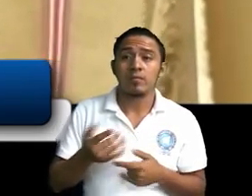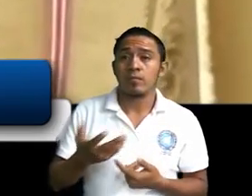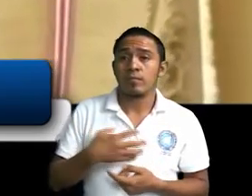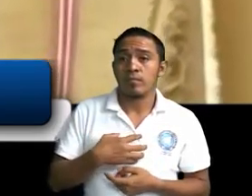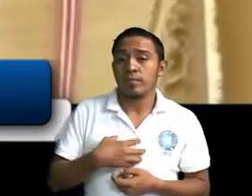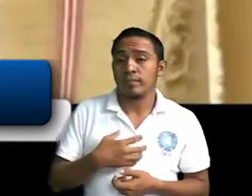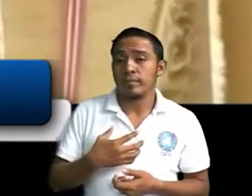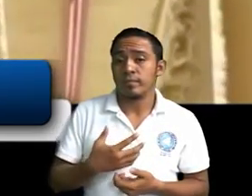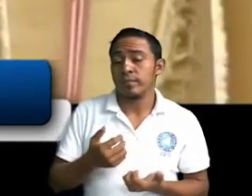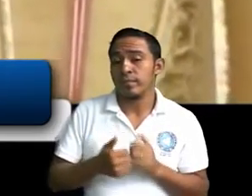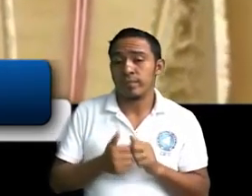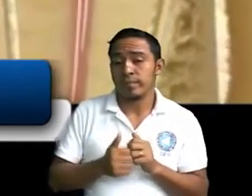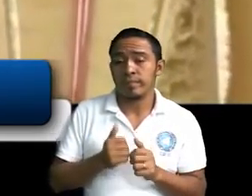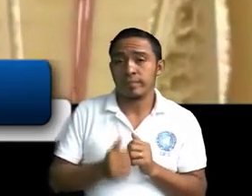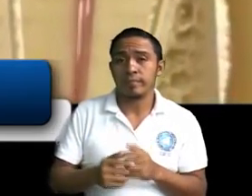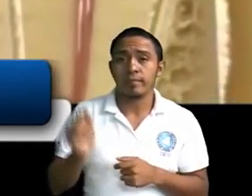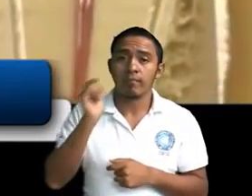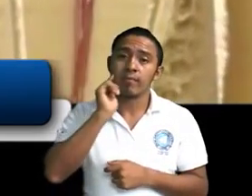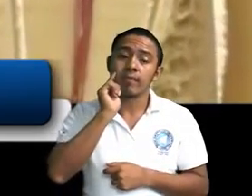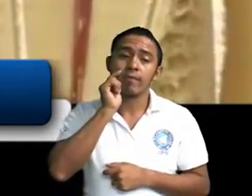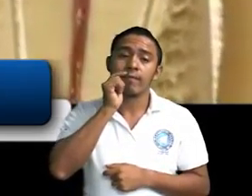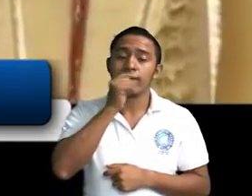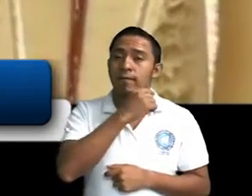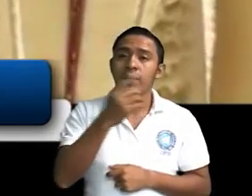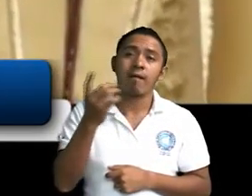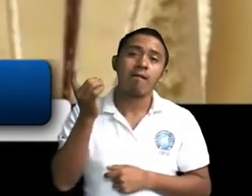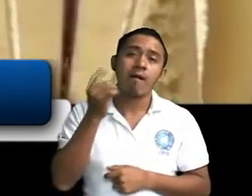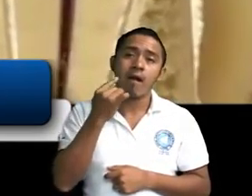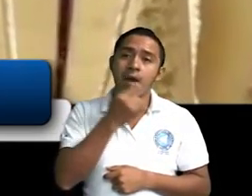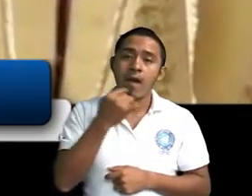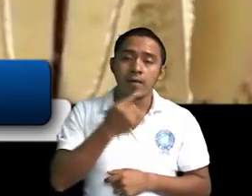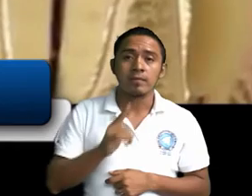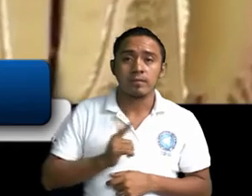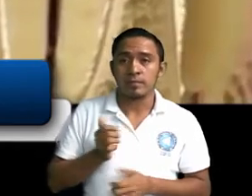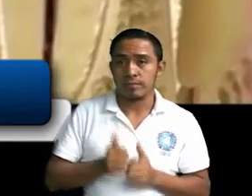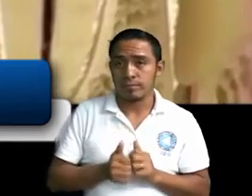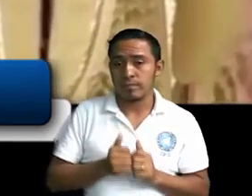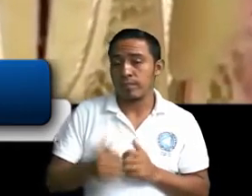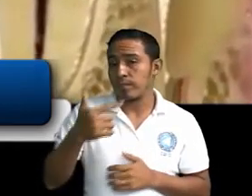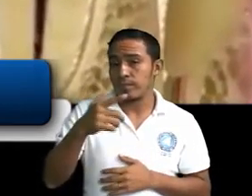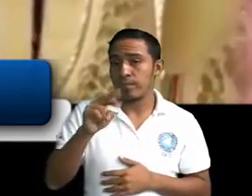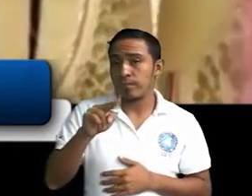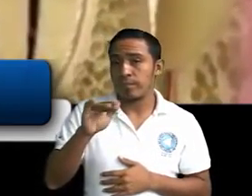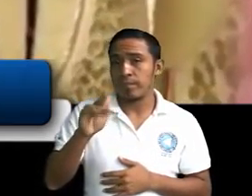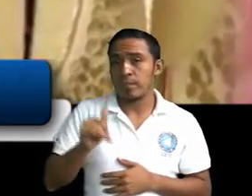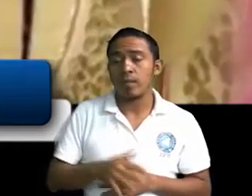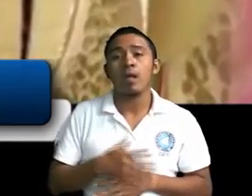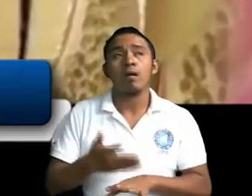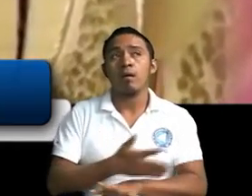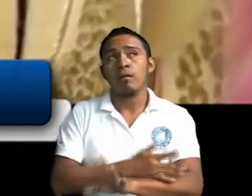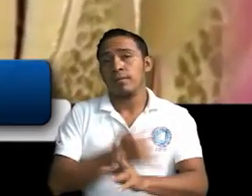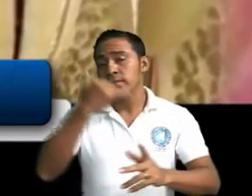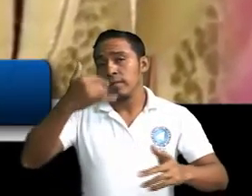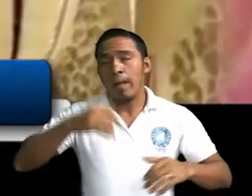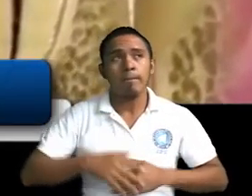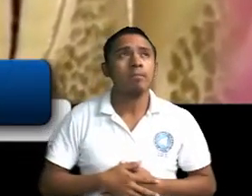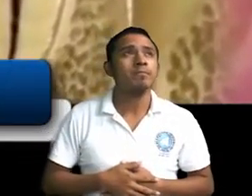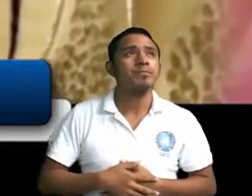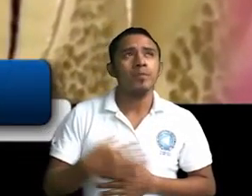trastornos verdad que dañan o que afectan la cavidad oral están relacionados con la genética como le dije anteriormente